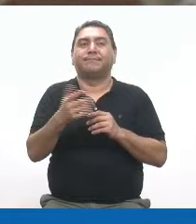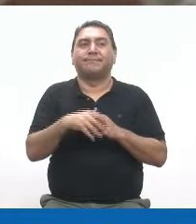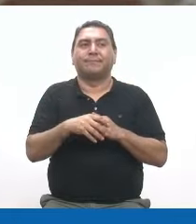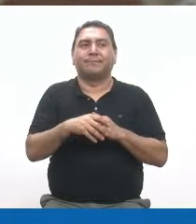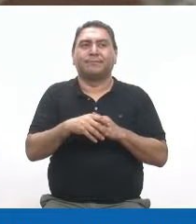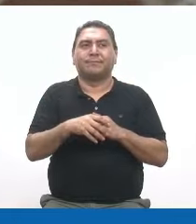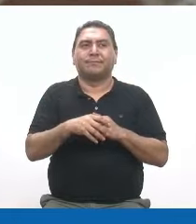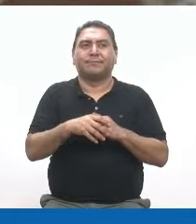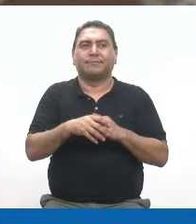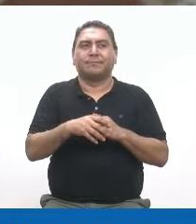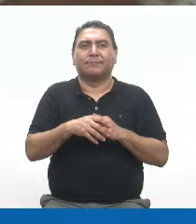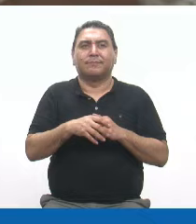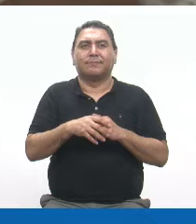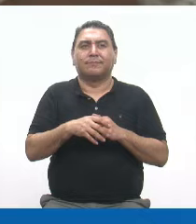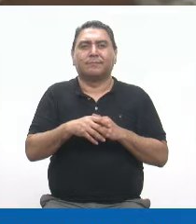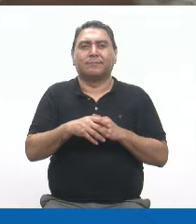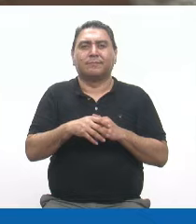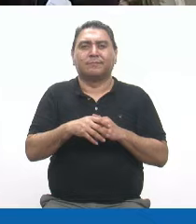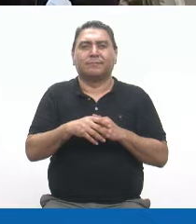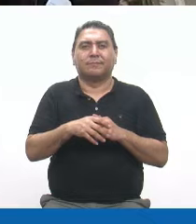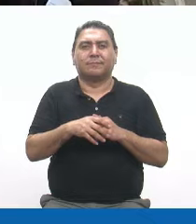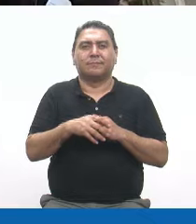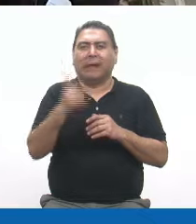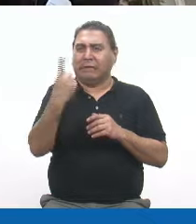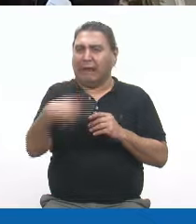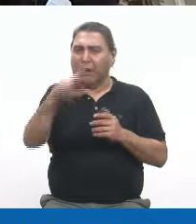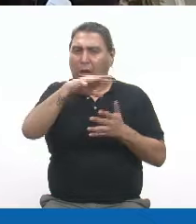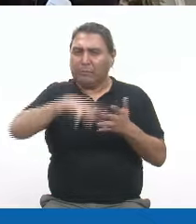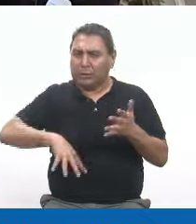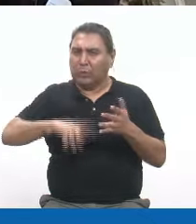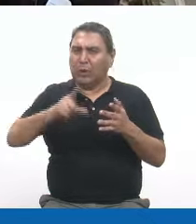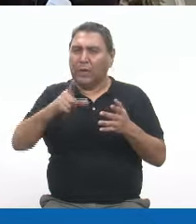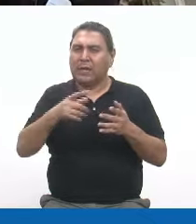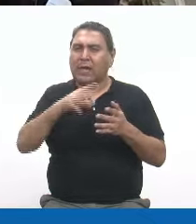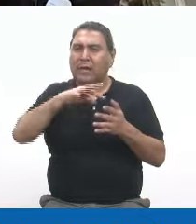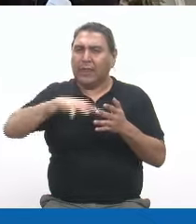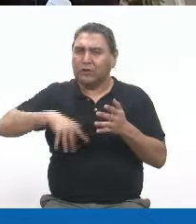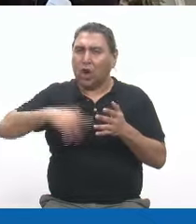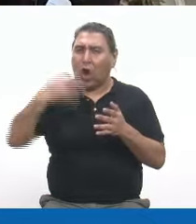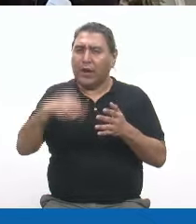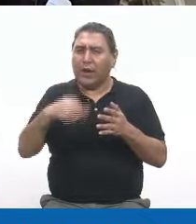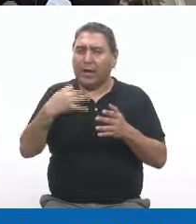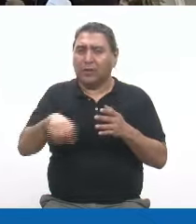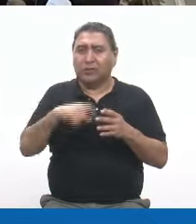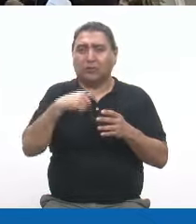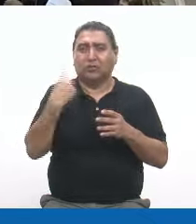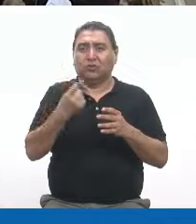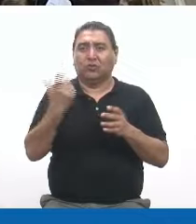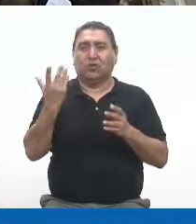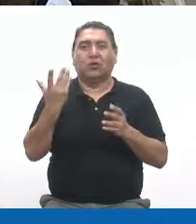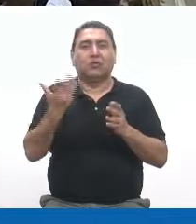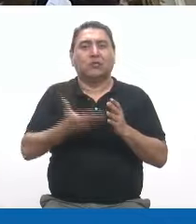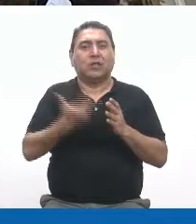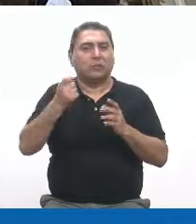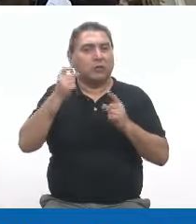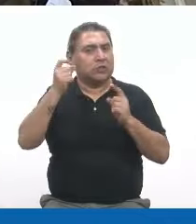amplitud de esa redacción original. No excluyamos ningún